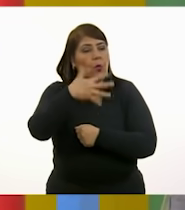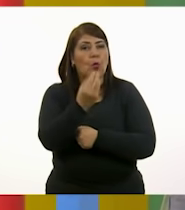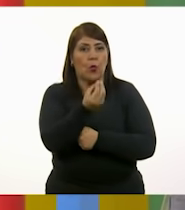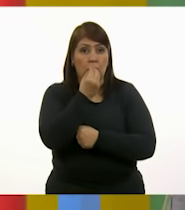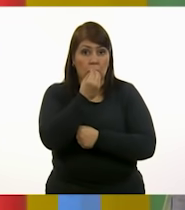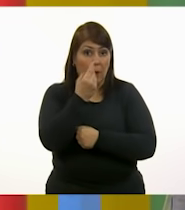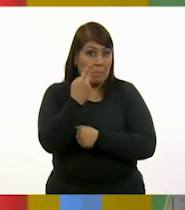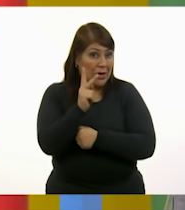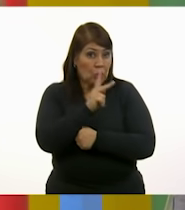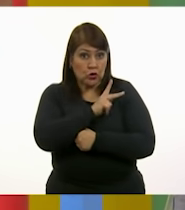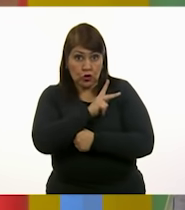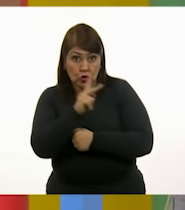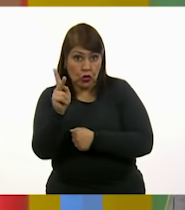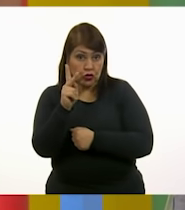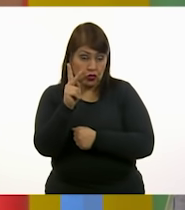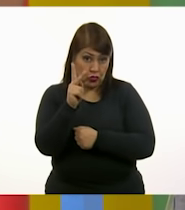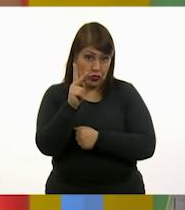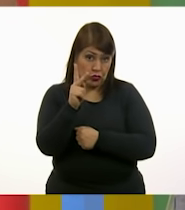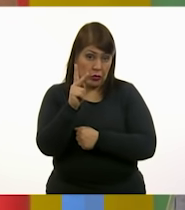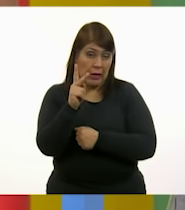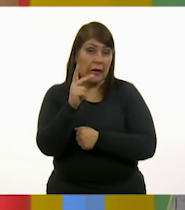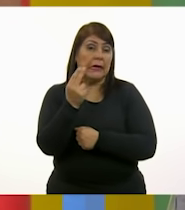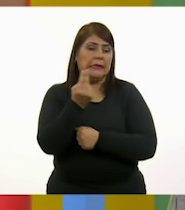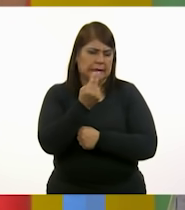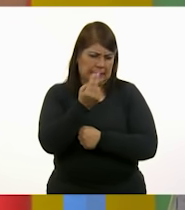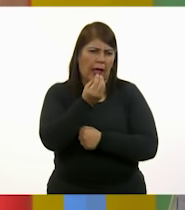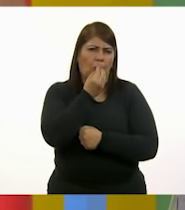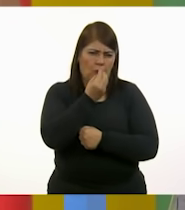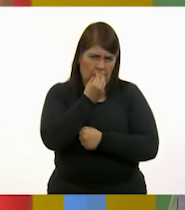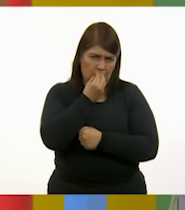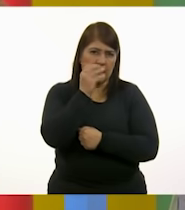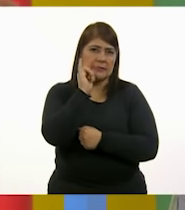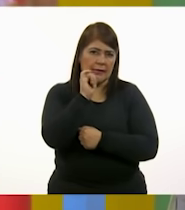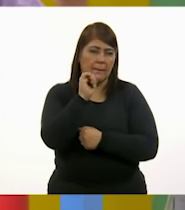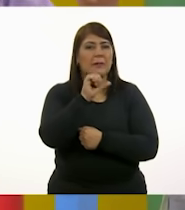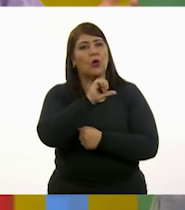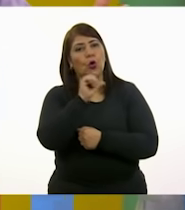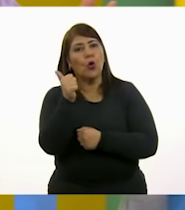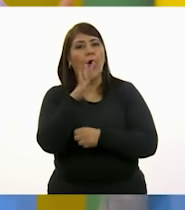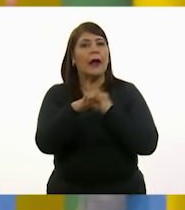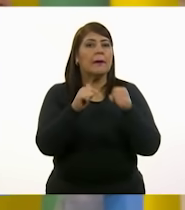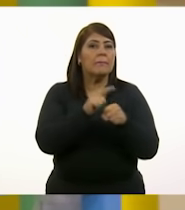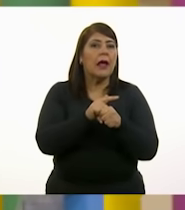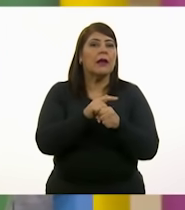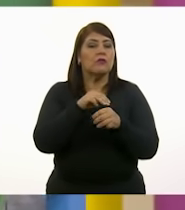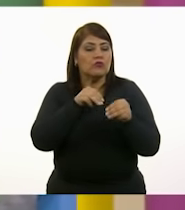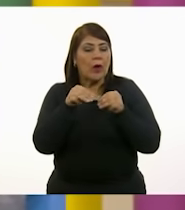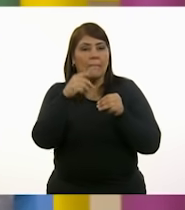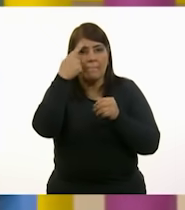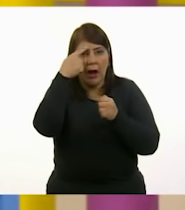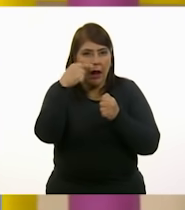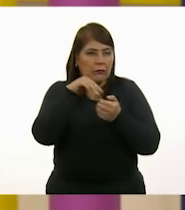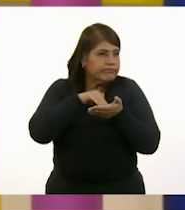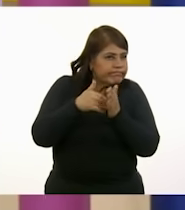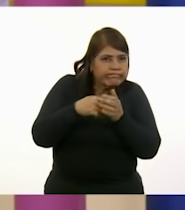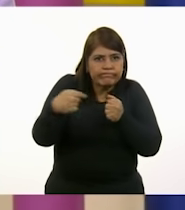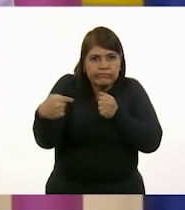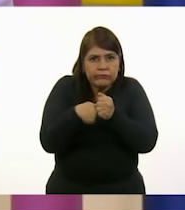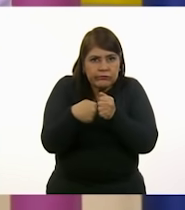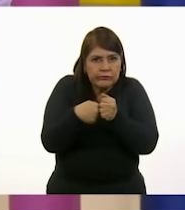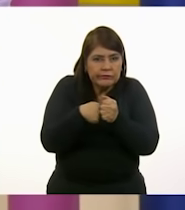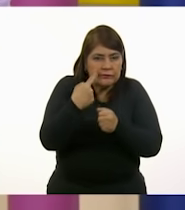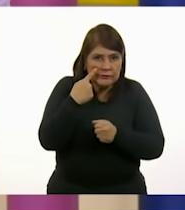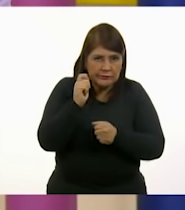todos se mueven también Todos tienen que comer, pero algunos se mueven también para esconderse Por ejemplo, te voy a